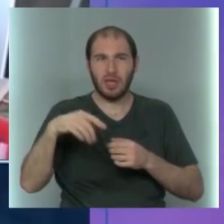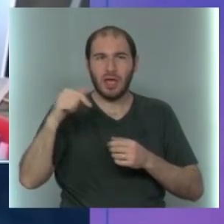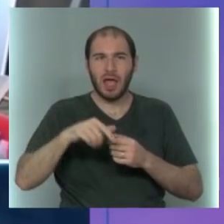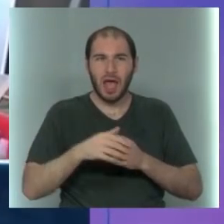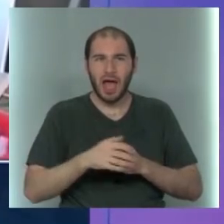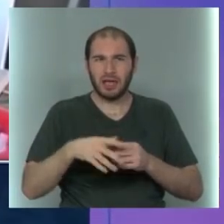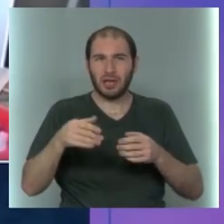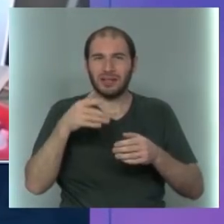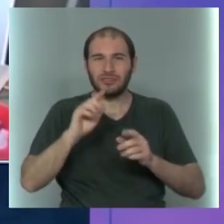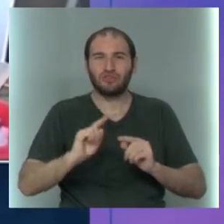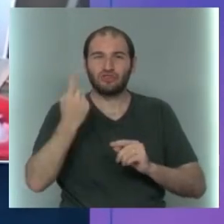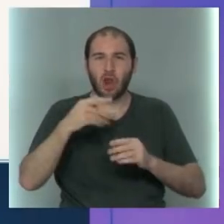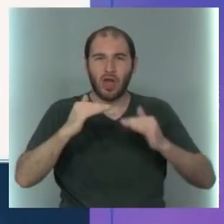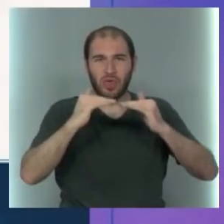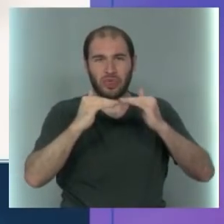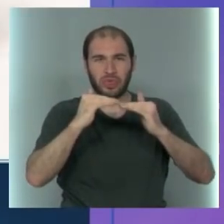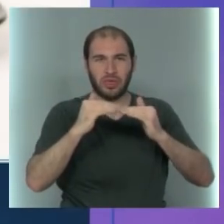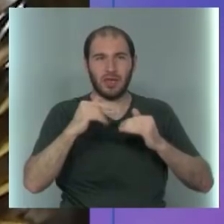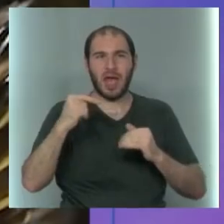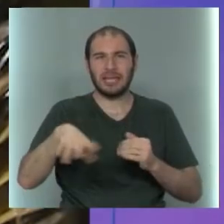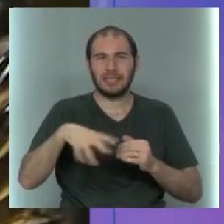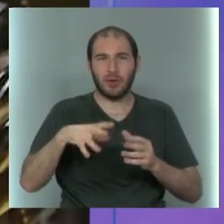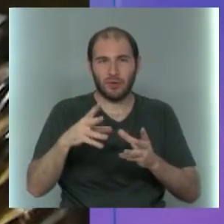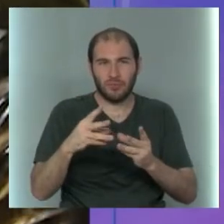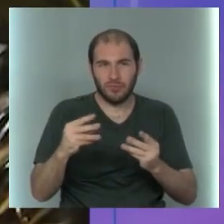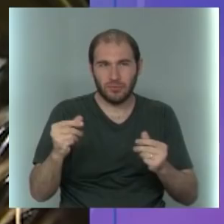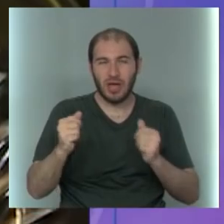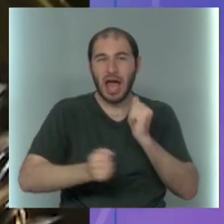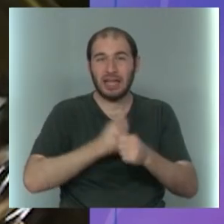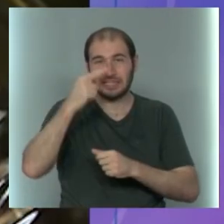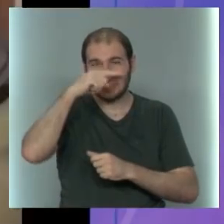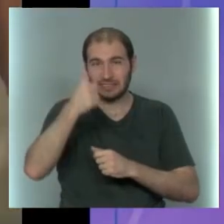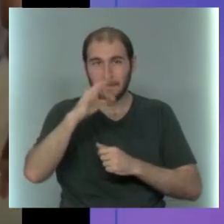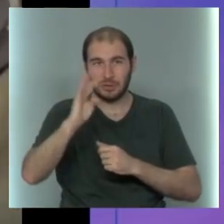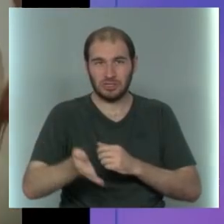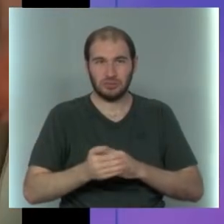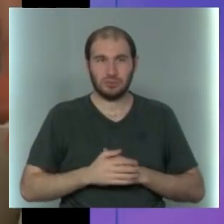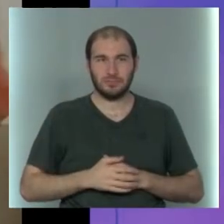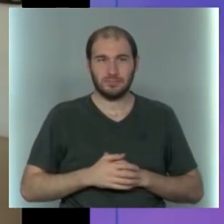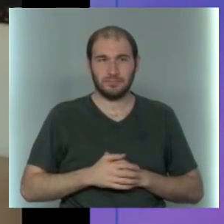ajustes instantáneos para mantener el equilibrio y reducir los temblores hasta en un 76%.